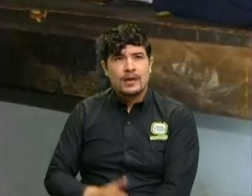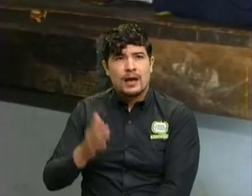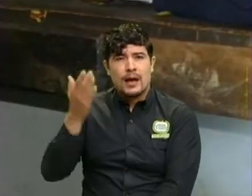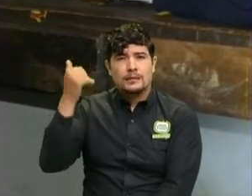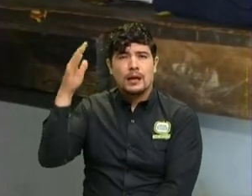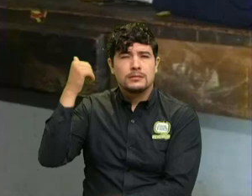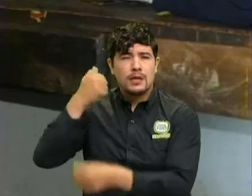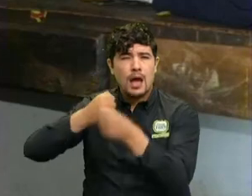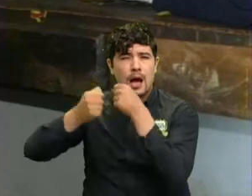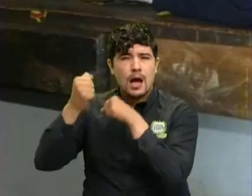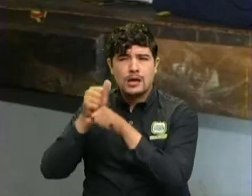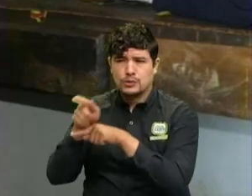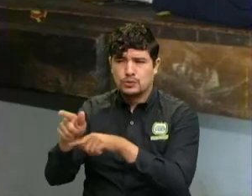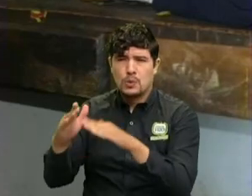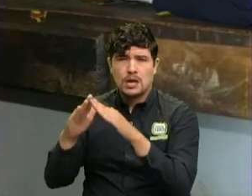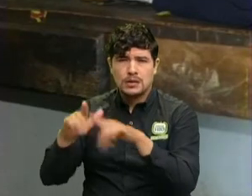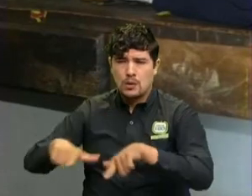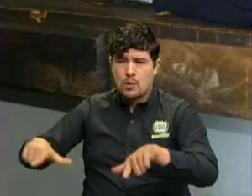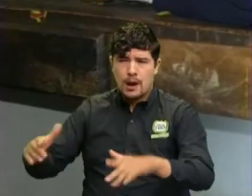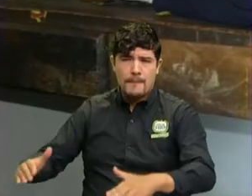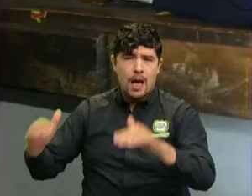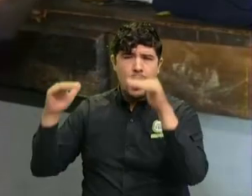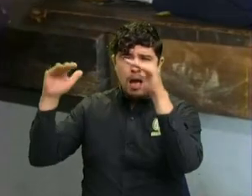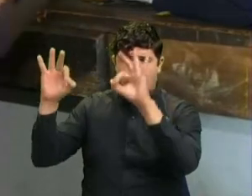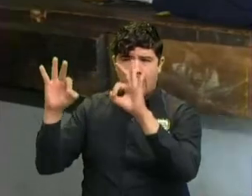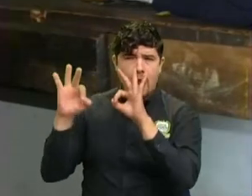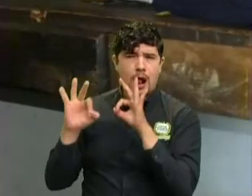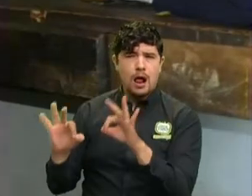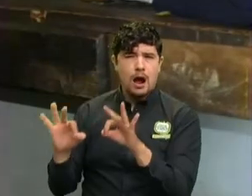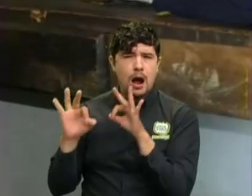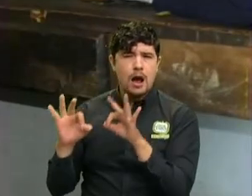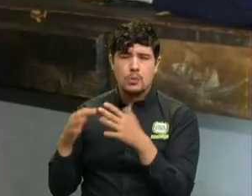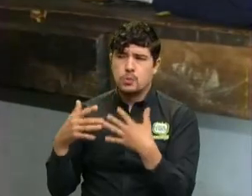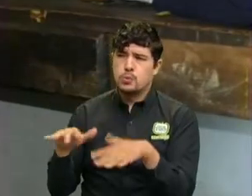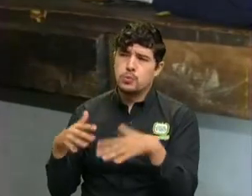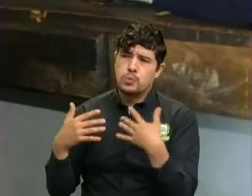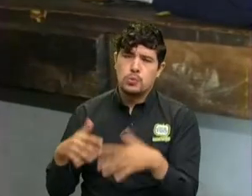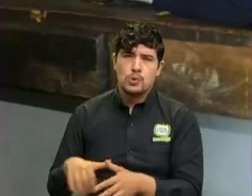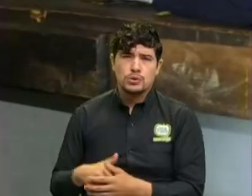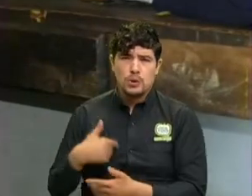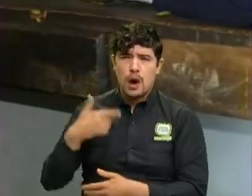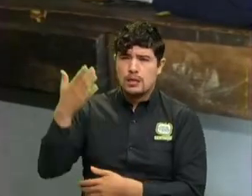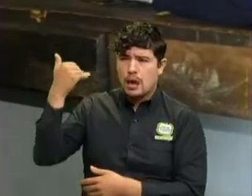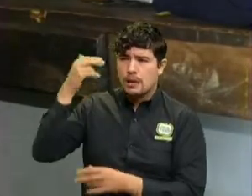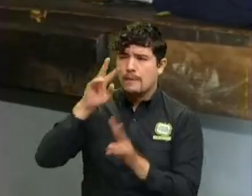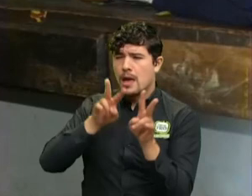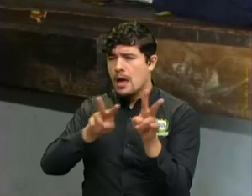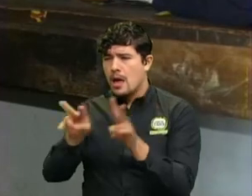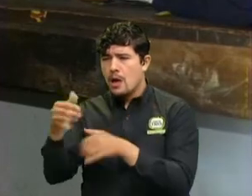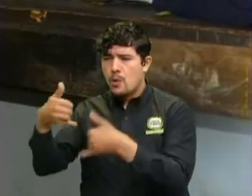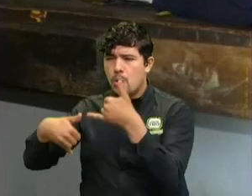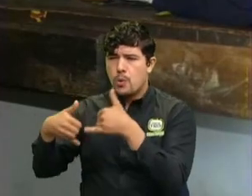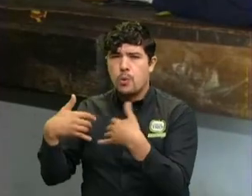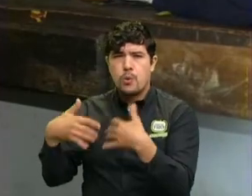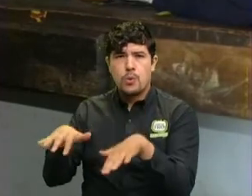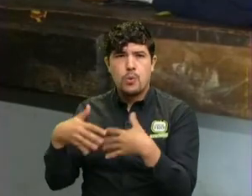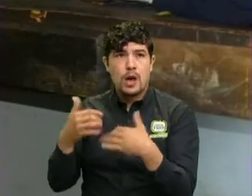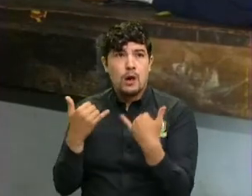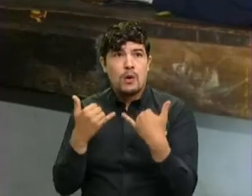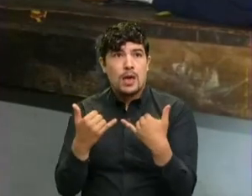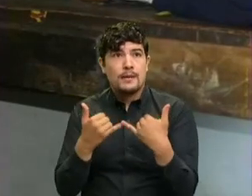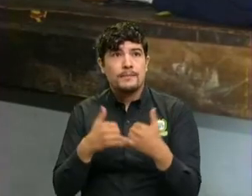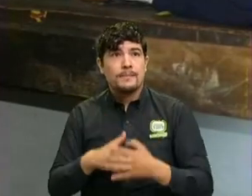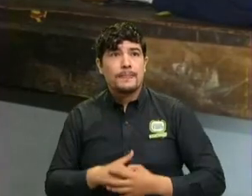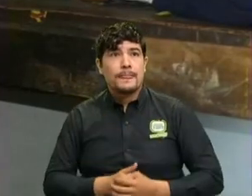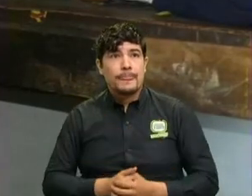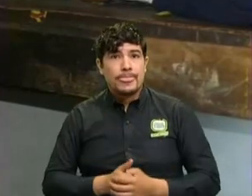la esquina de la terraza de la que abajo que yo comenzaría a que el corredor y miré para arriba estaba cayendo de las esquinas